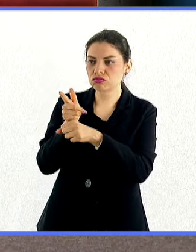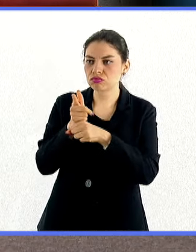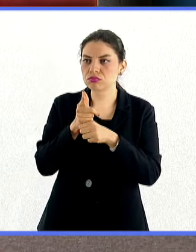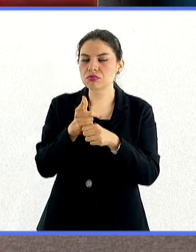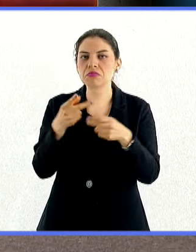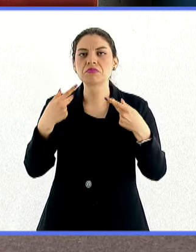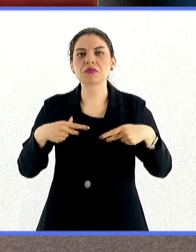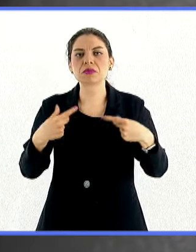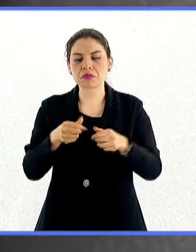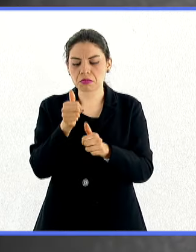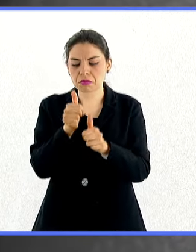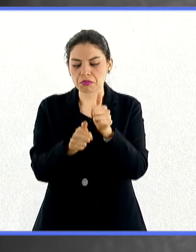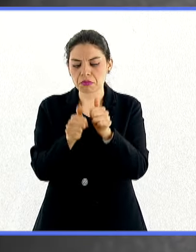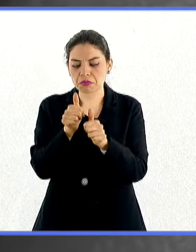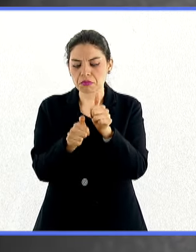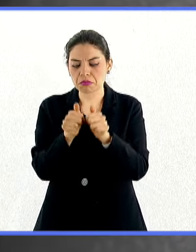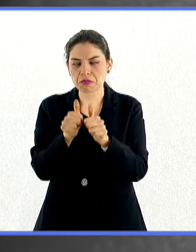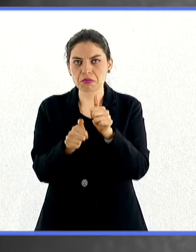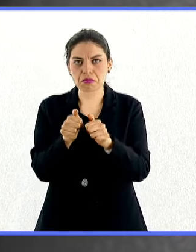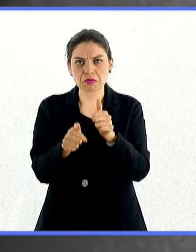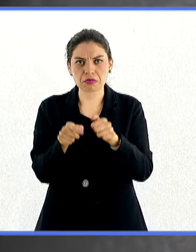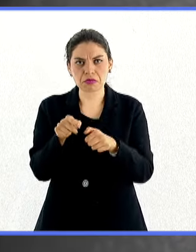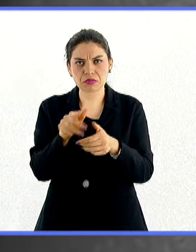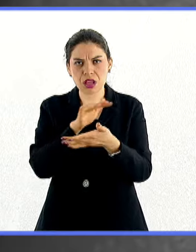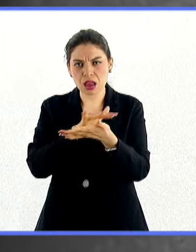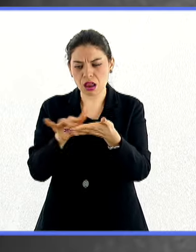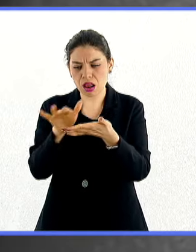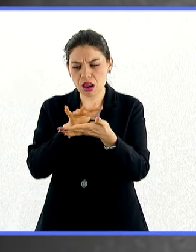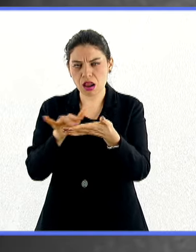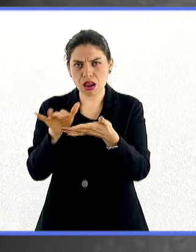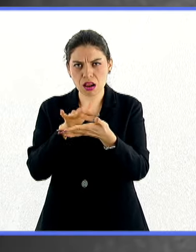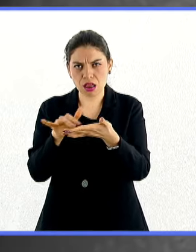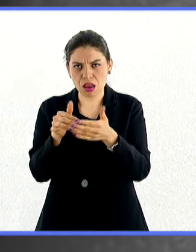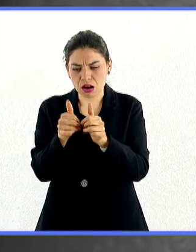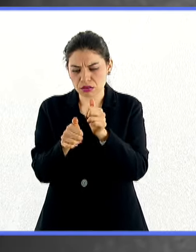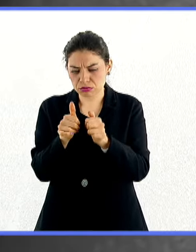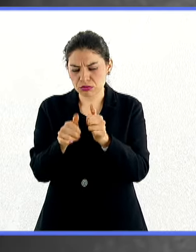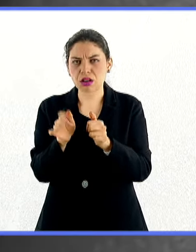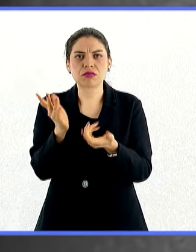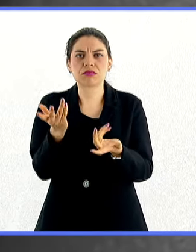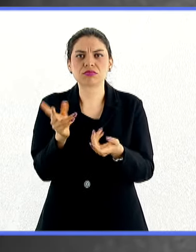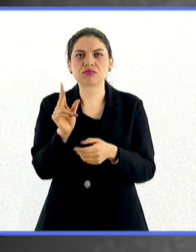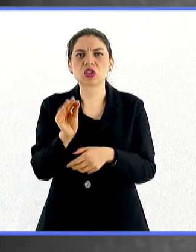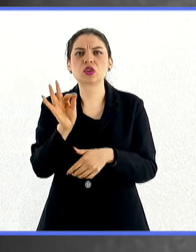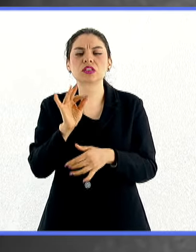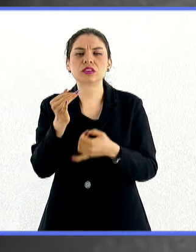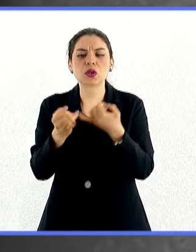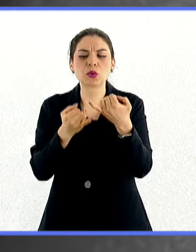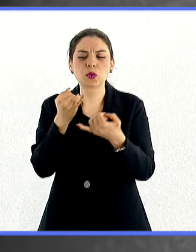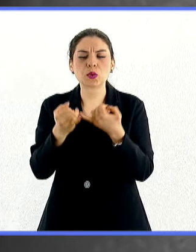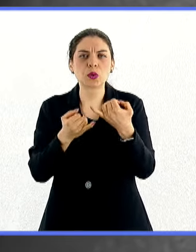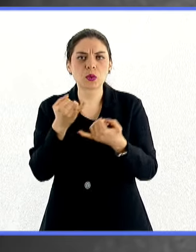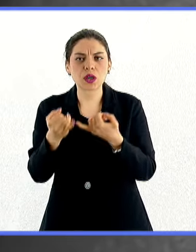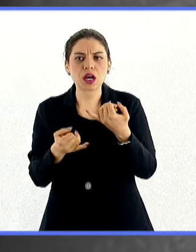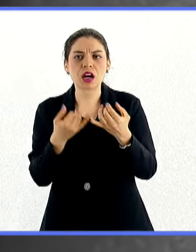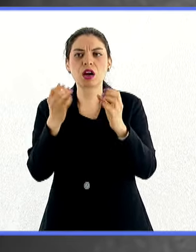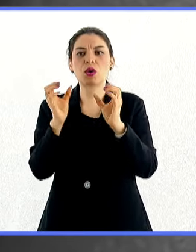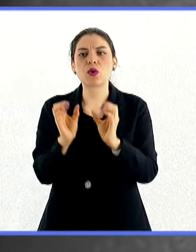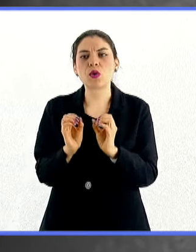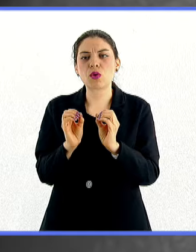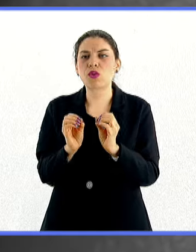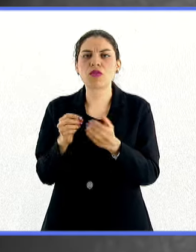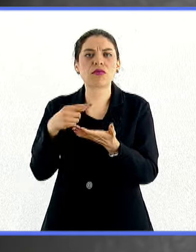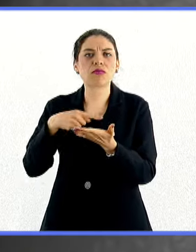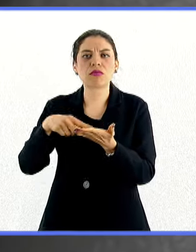teléfono celular y no necesariamente leyendo textos muy edificantes, probablemente haciendo pequeños juegos, consultando